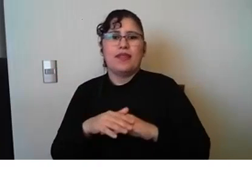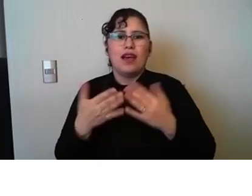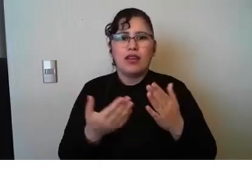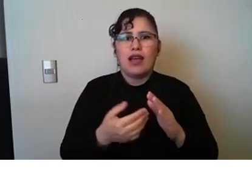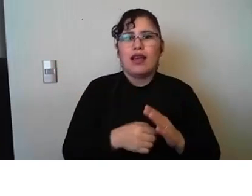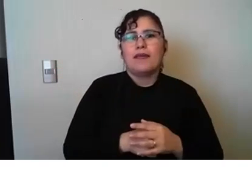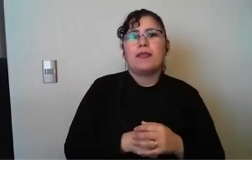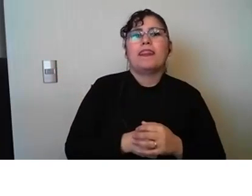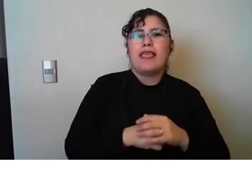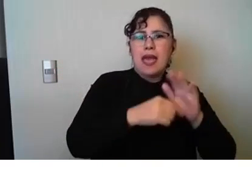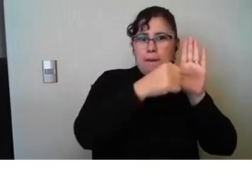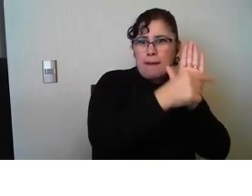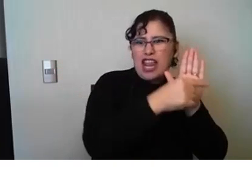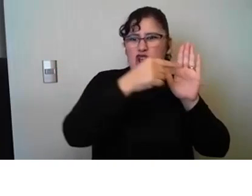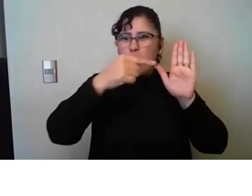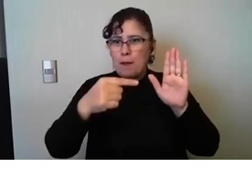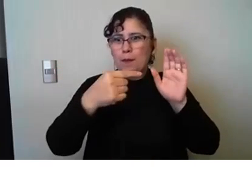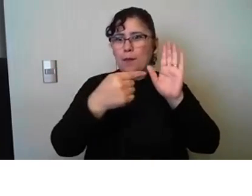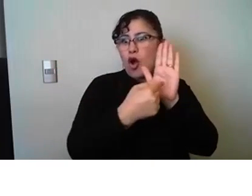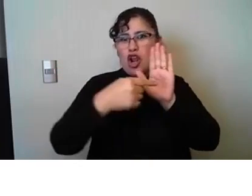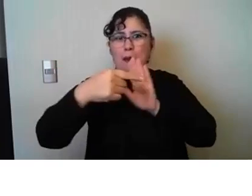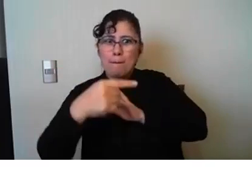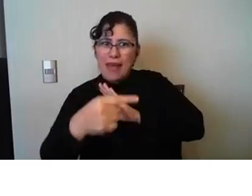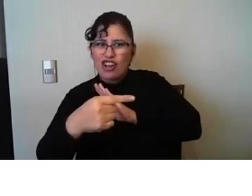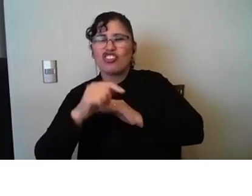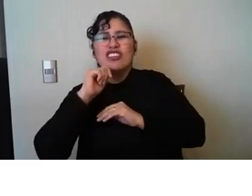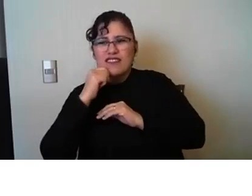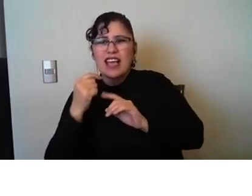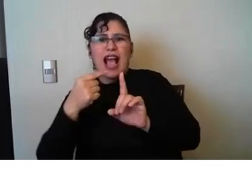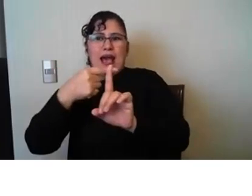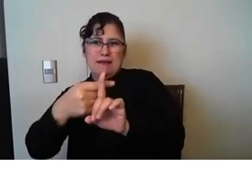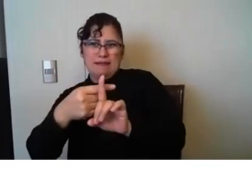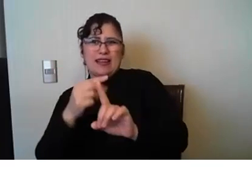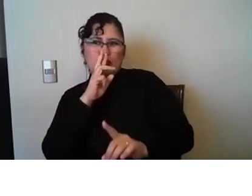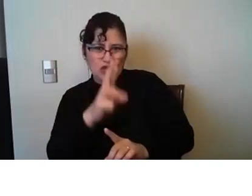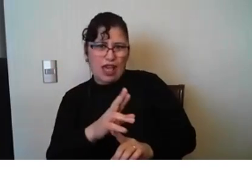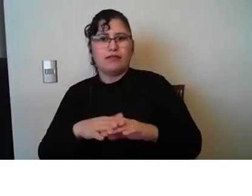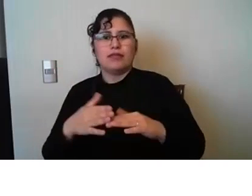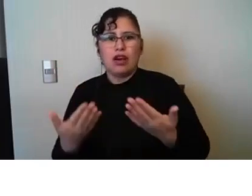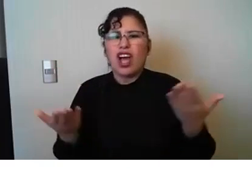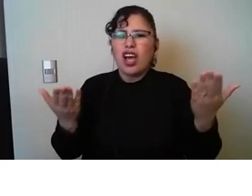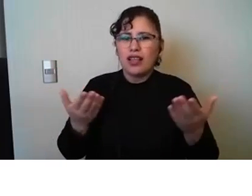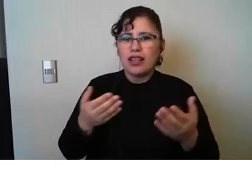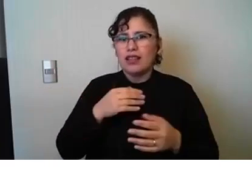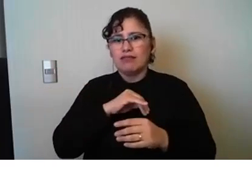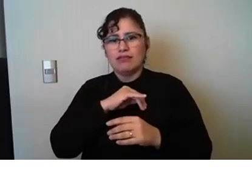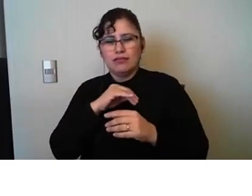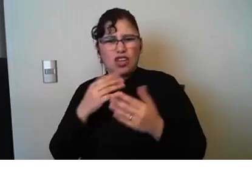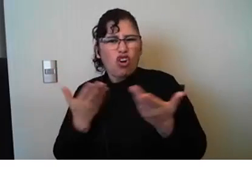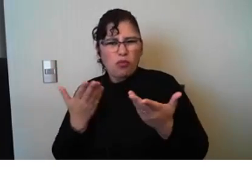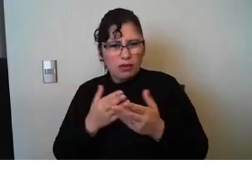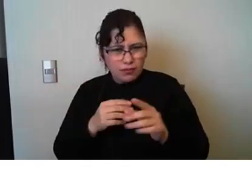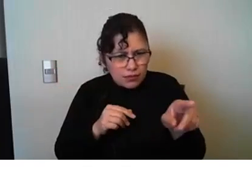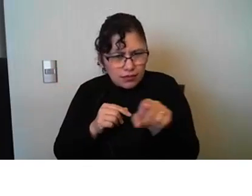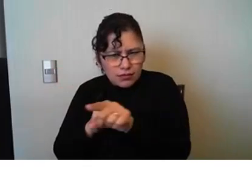por tanto el tálamo estimula la corteza. ¿Cómo se ve afectada la relación tálamo-cortical a través de la vía indirecta? Más